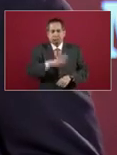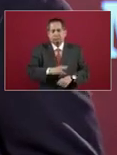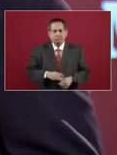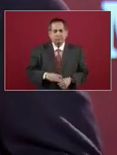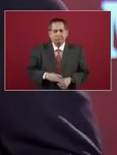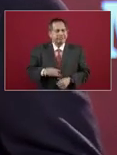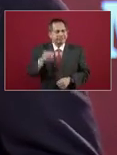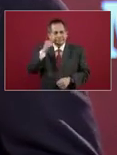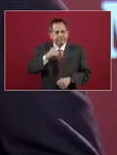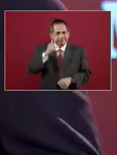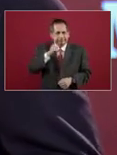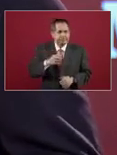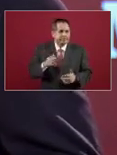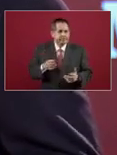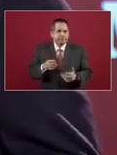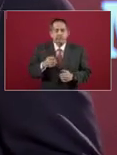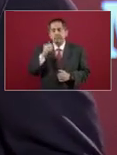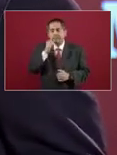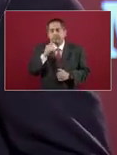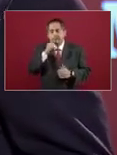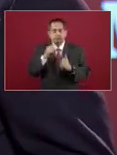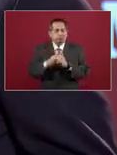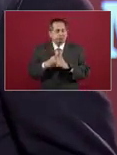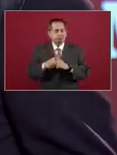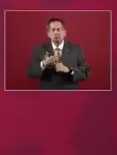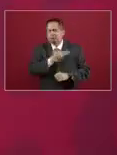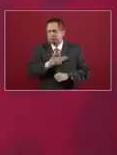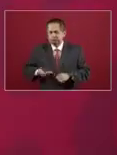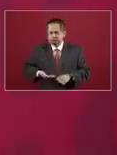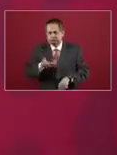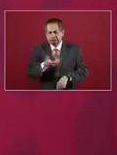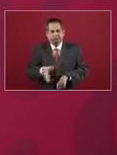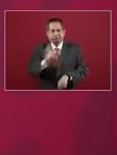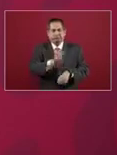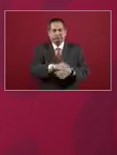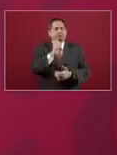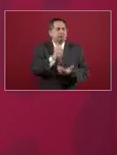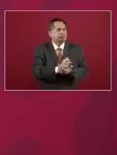Siempre era con la autorización del presidente,